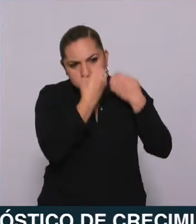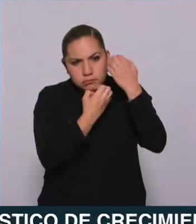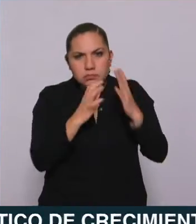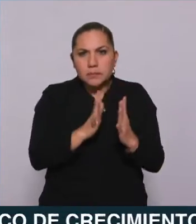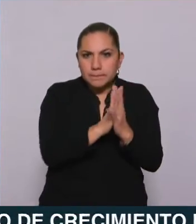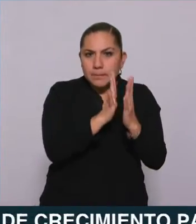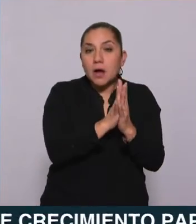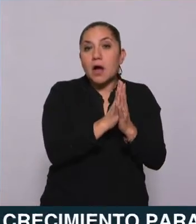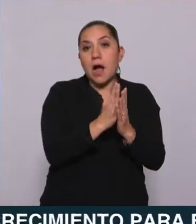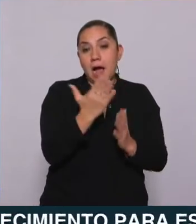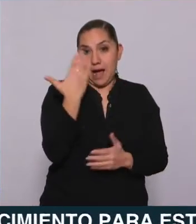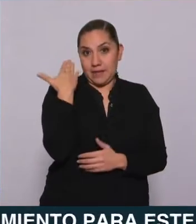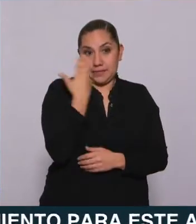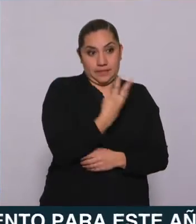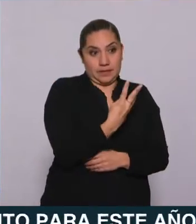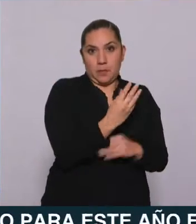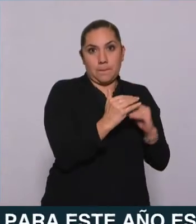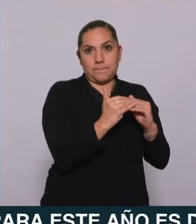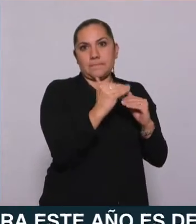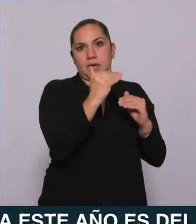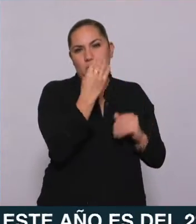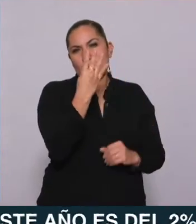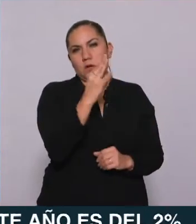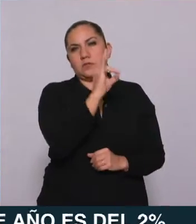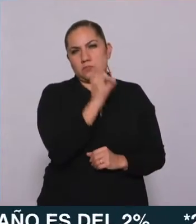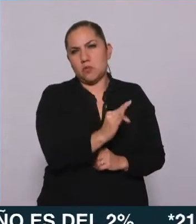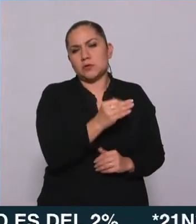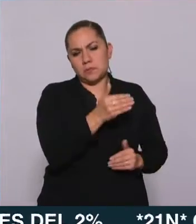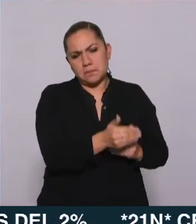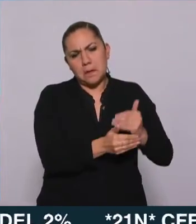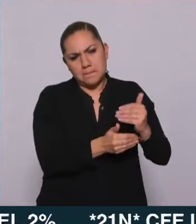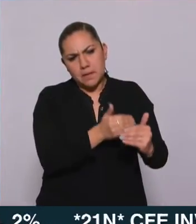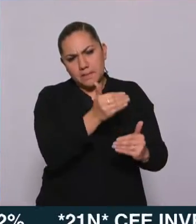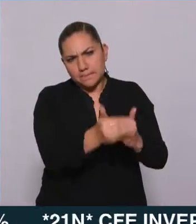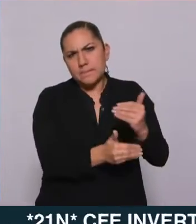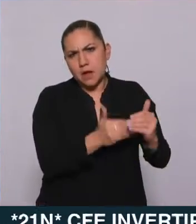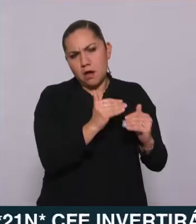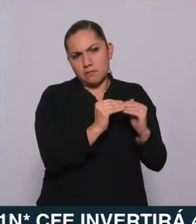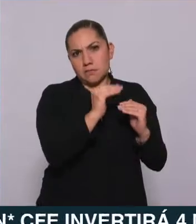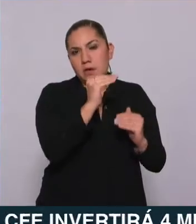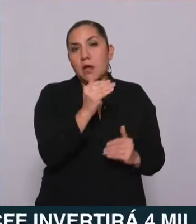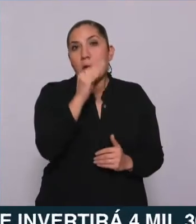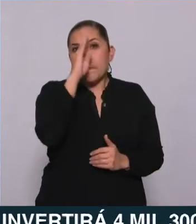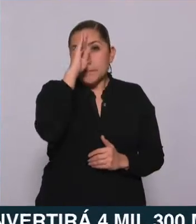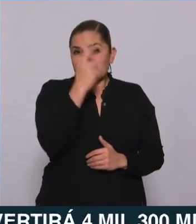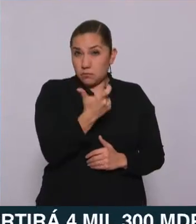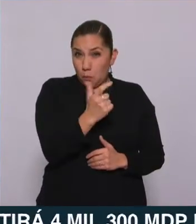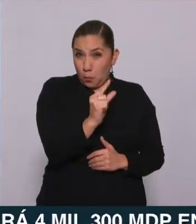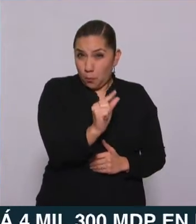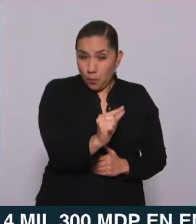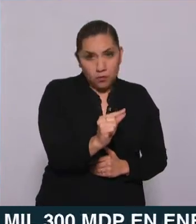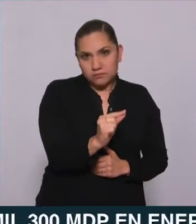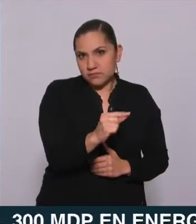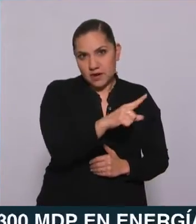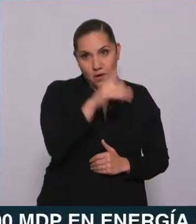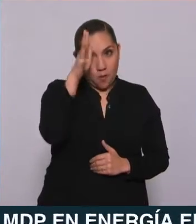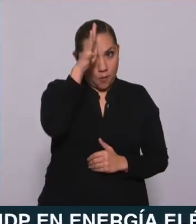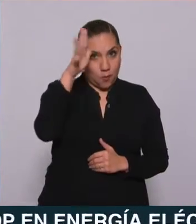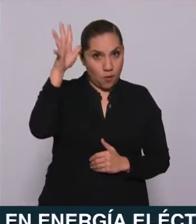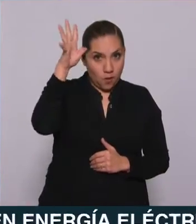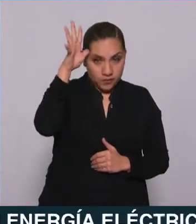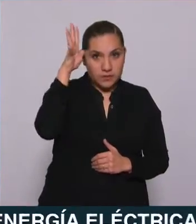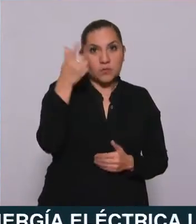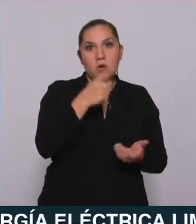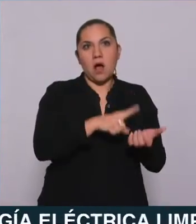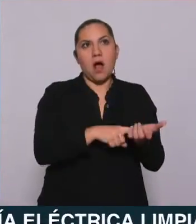ejecución de este recurso de manera gradual, que no estamos hablando de poco dinero. Por ejemplo, en la alcaldía Cuauhtémoc, que eso representa alrededor de